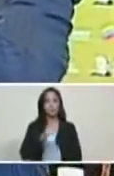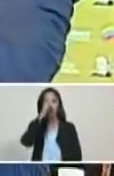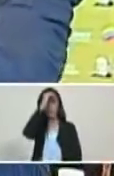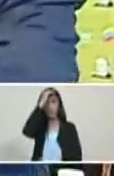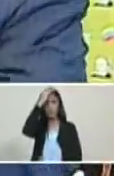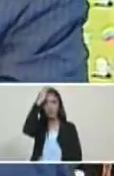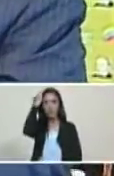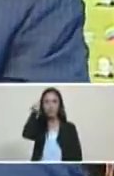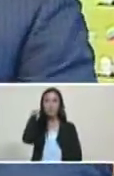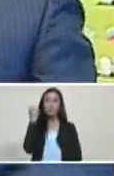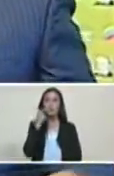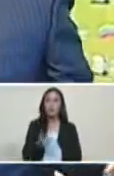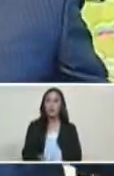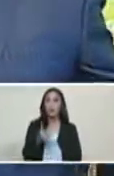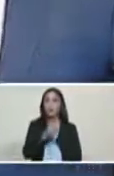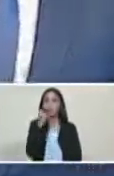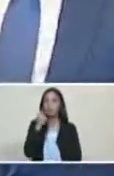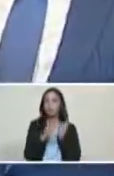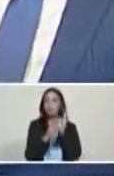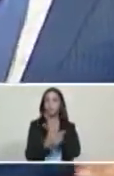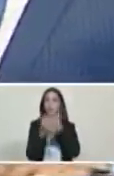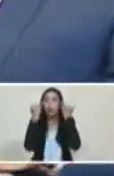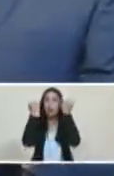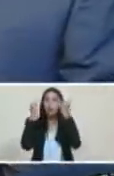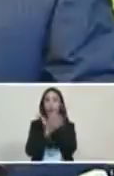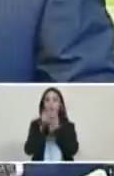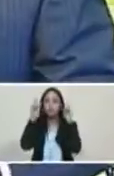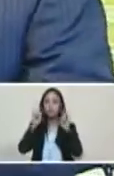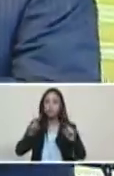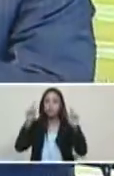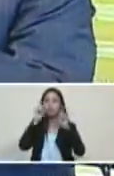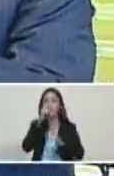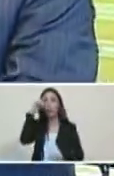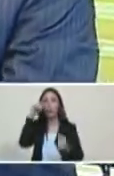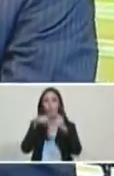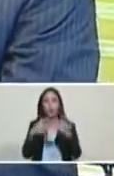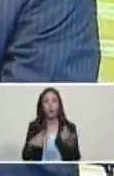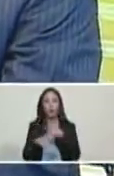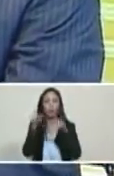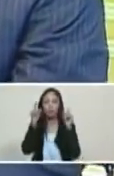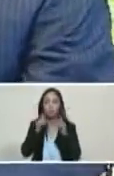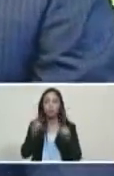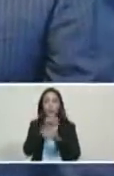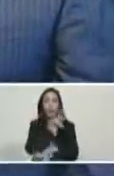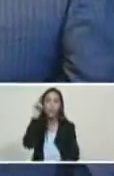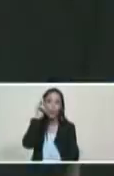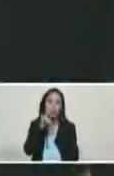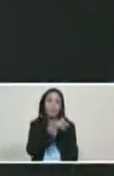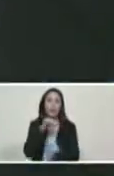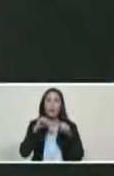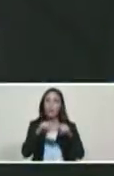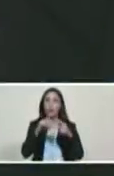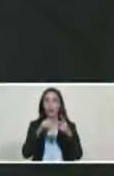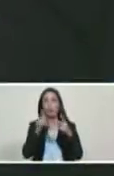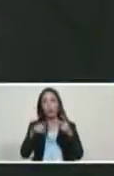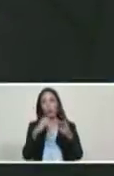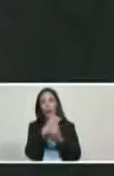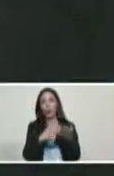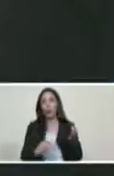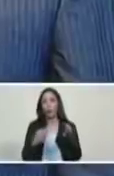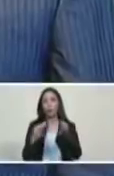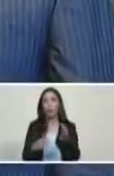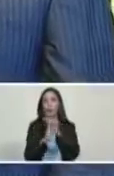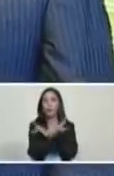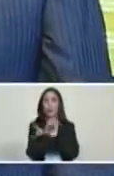Importante destacar que este programa de formación va dirigido a profesores fijos y contratados. Cuentan con